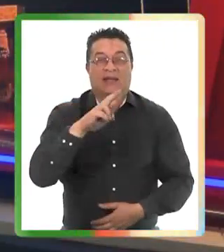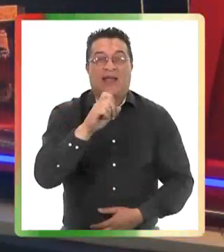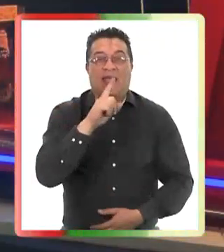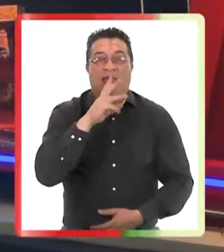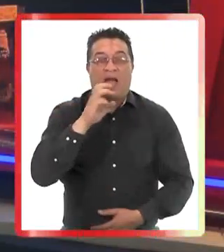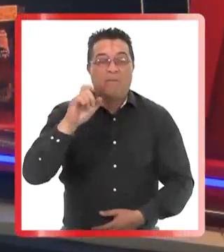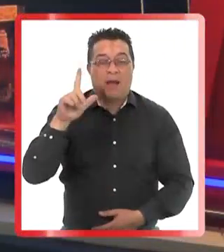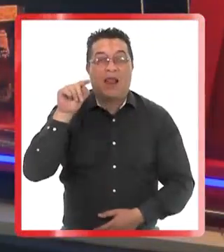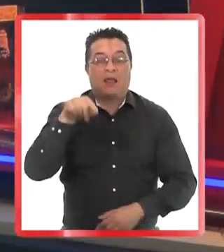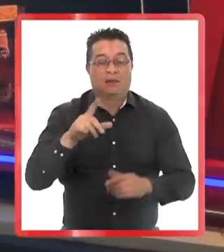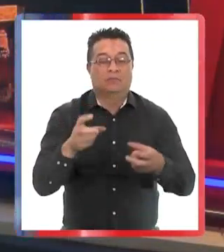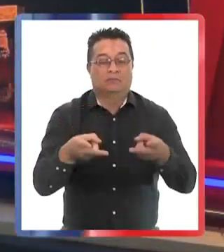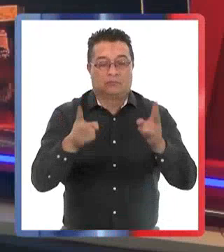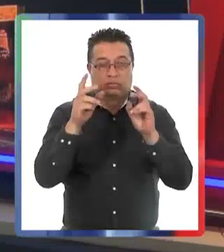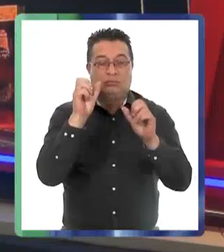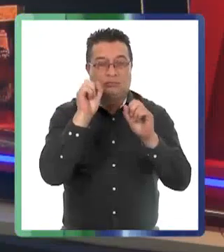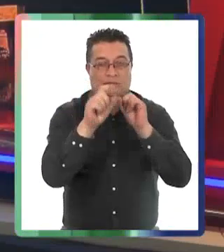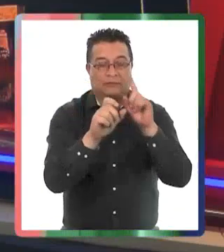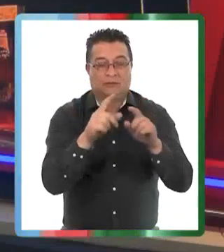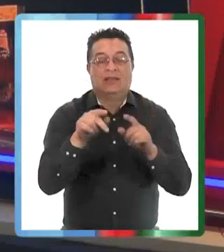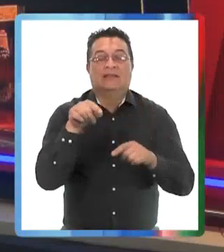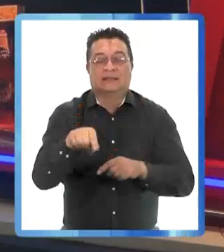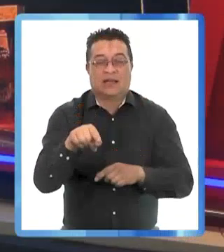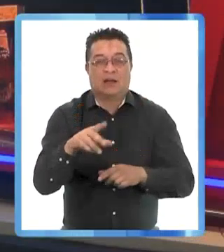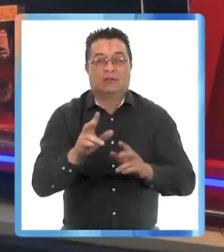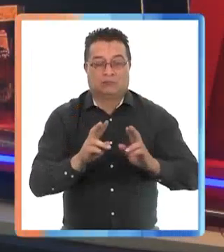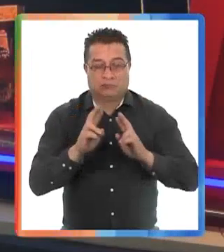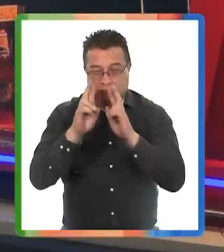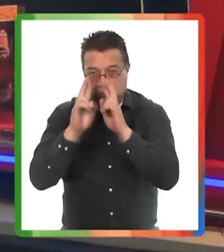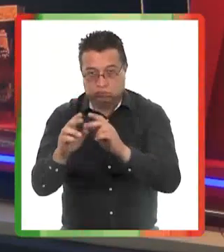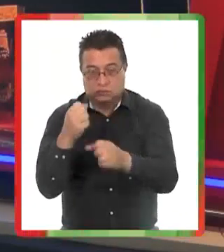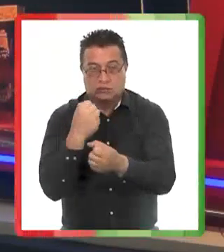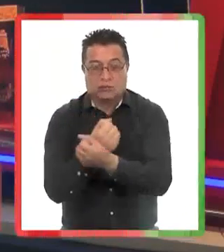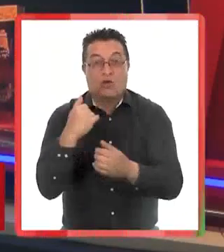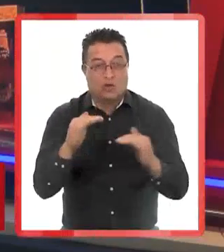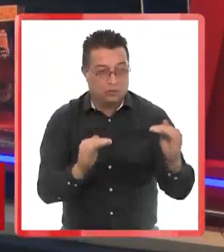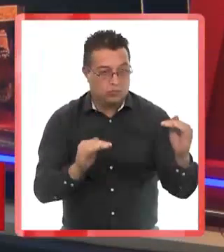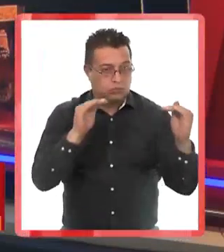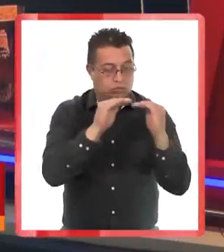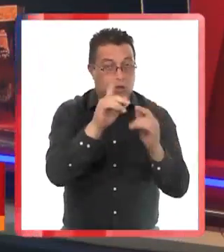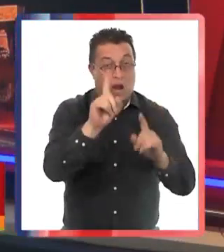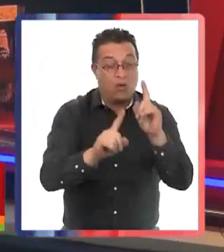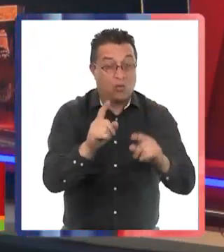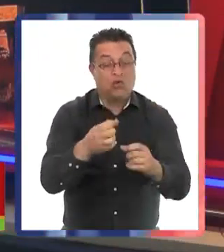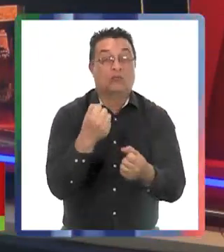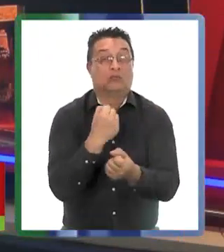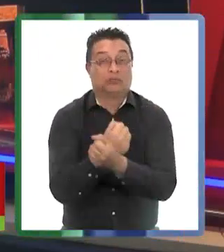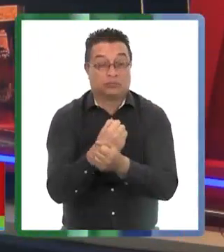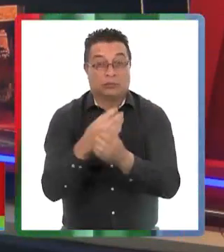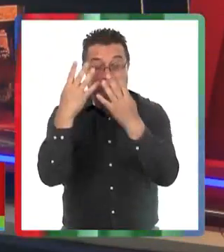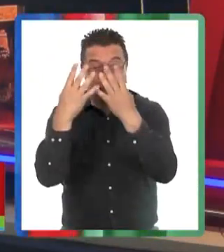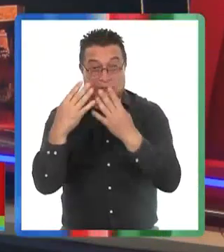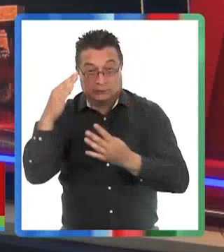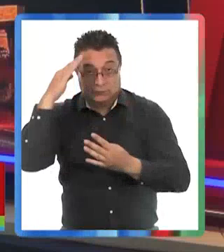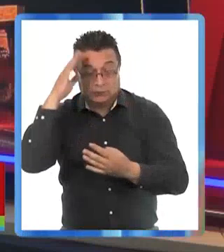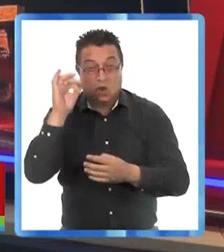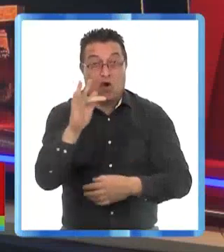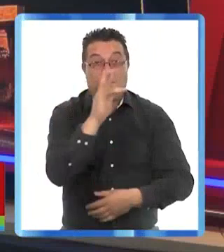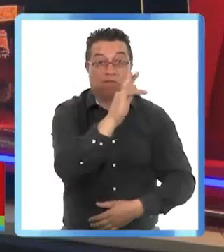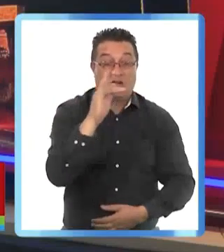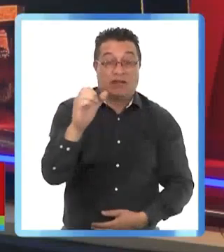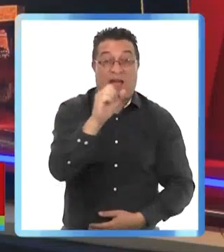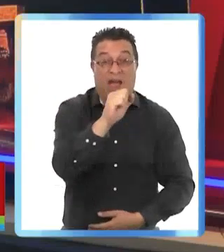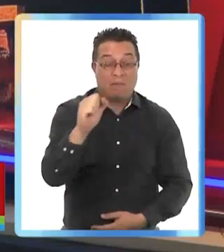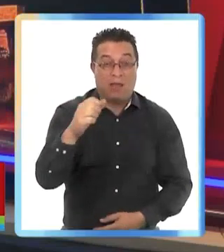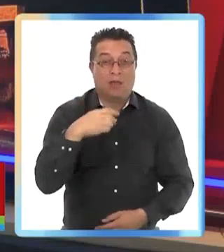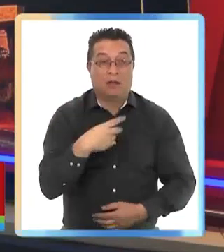comienza a regir en todo el país la llamada Ley Naín Retamal, que crea la figura jurídica de la legítima defensa privilegiada y autoriza el uso racional de la fuerza